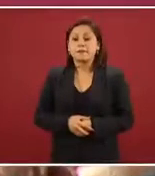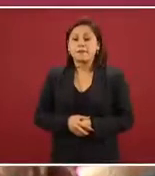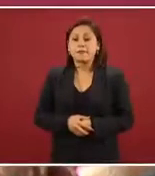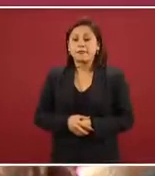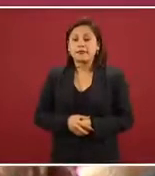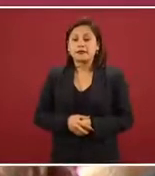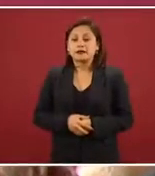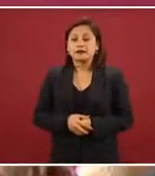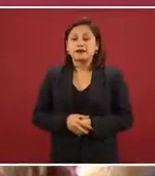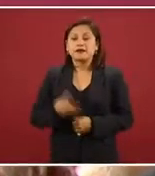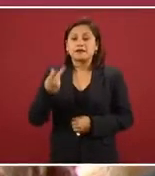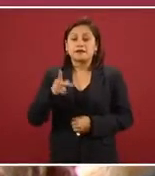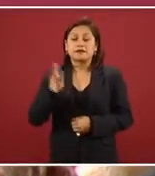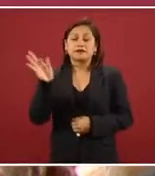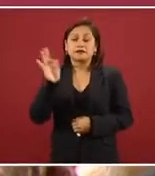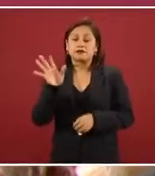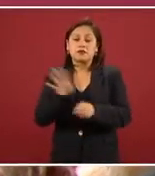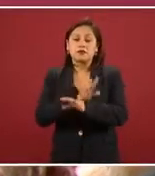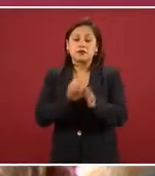infartado